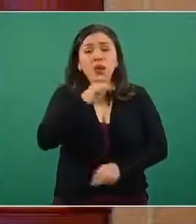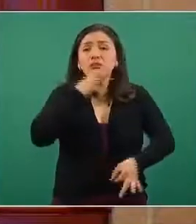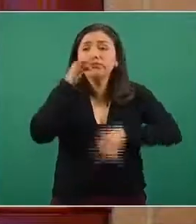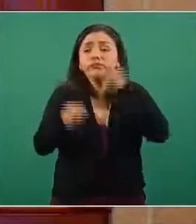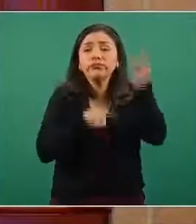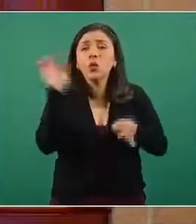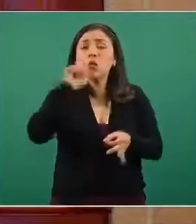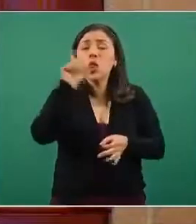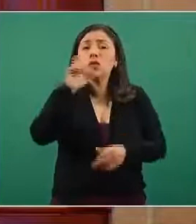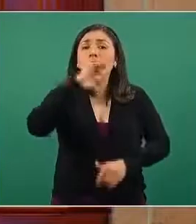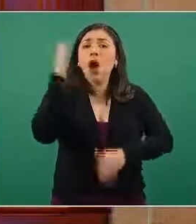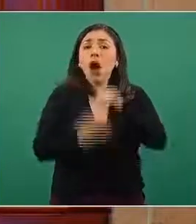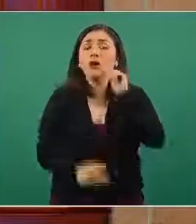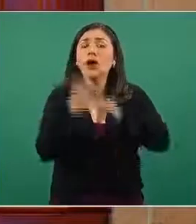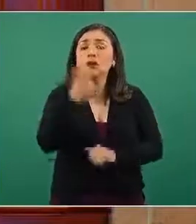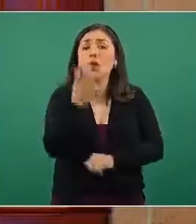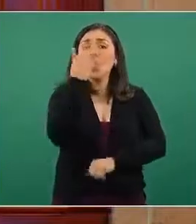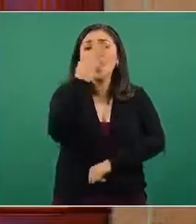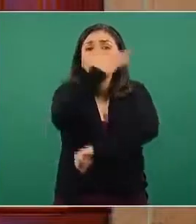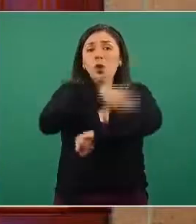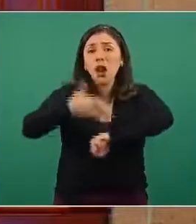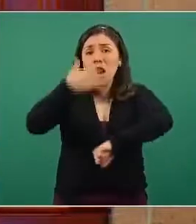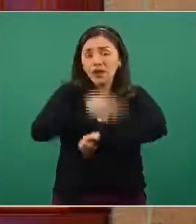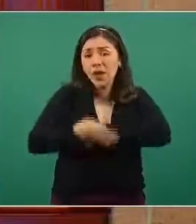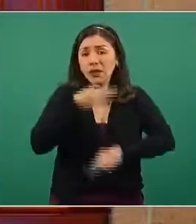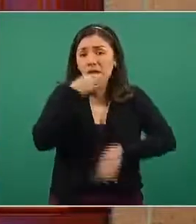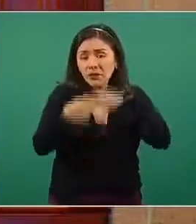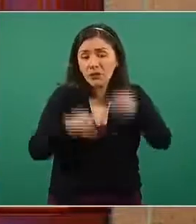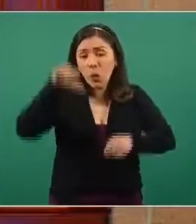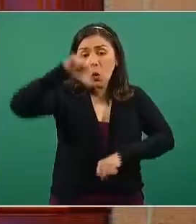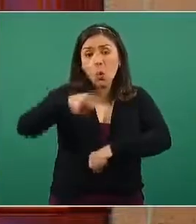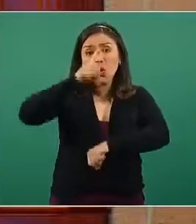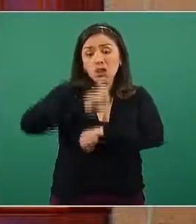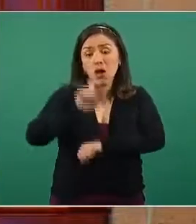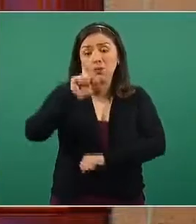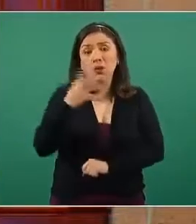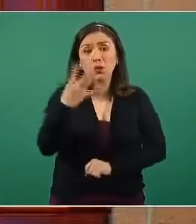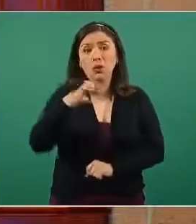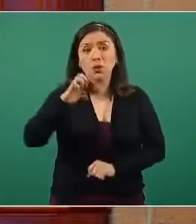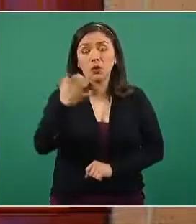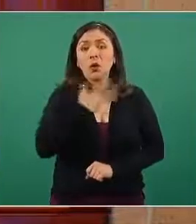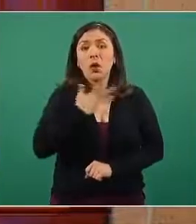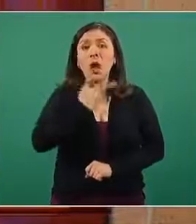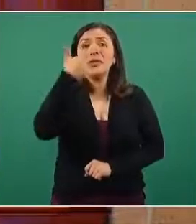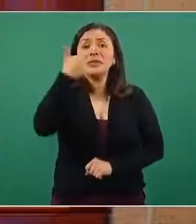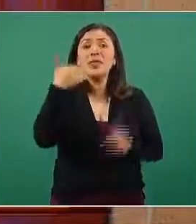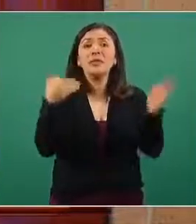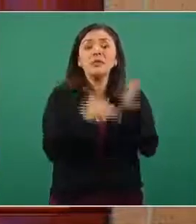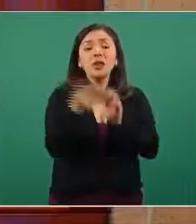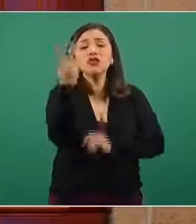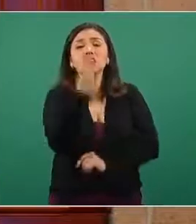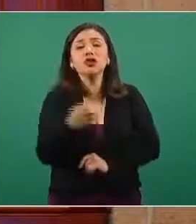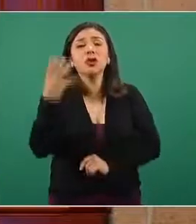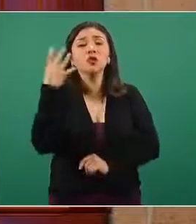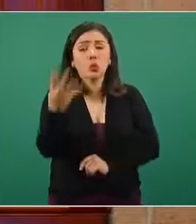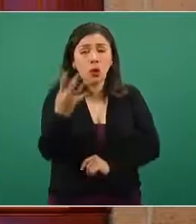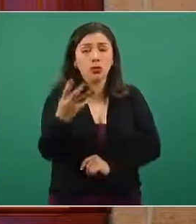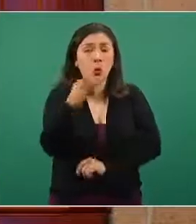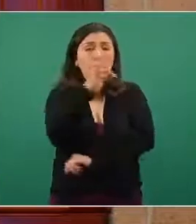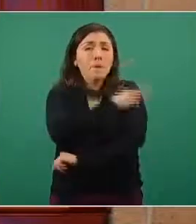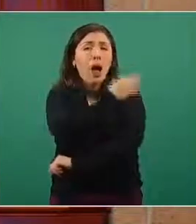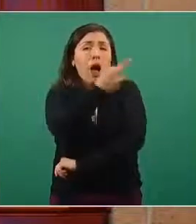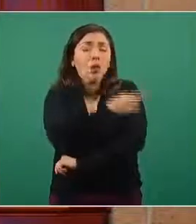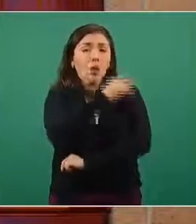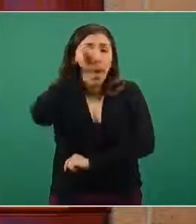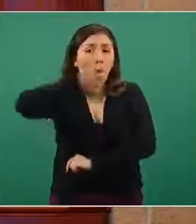al corte de las 4 de la tarde. Para el día de hoy, 24 de enero, son 7.204, las dosis que se